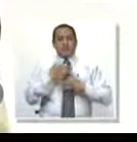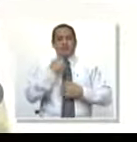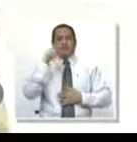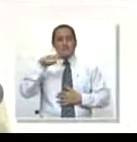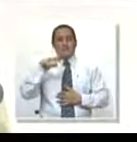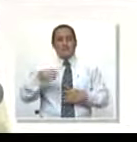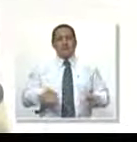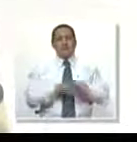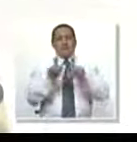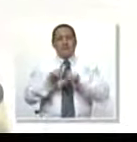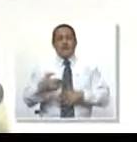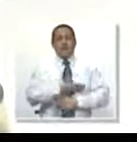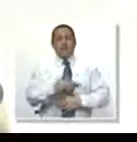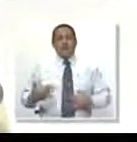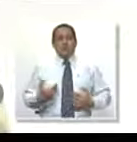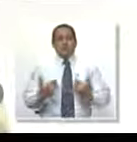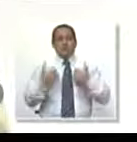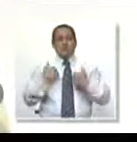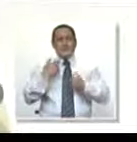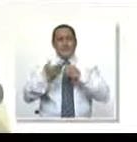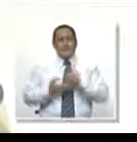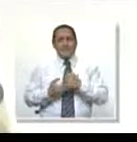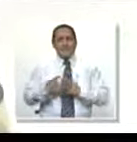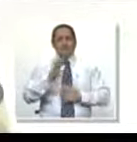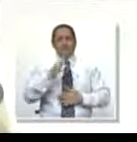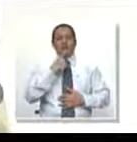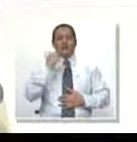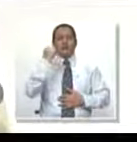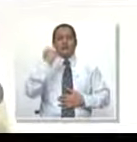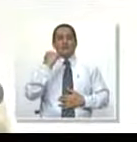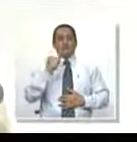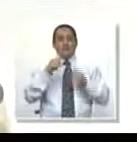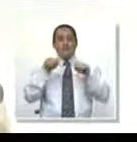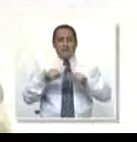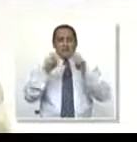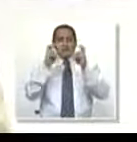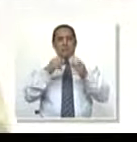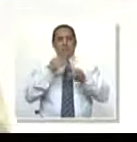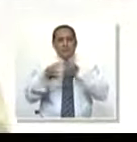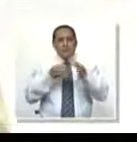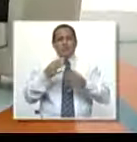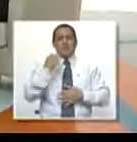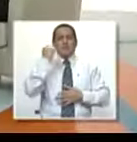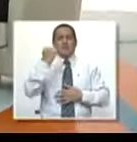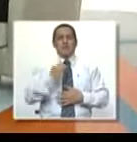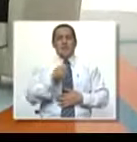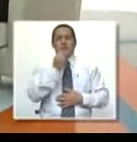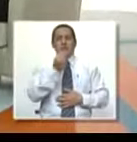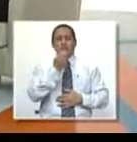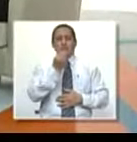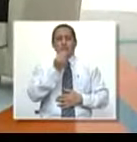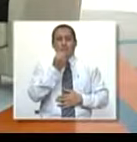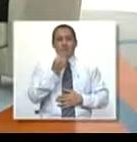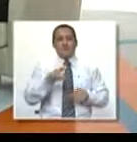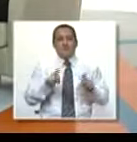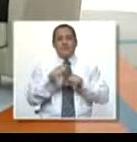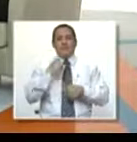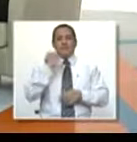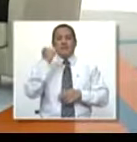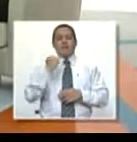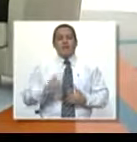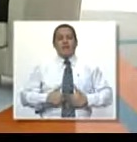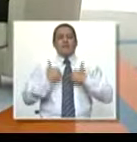y necesidades el estado tiene que garantizar los derechos y ese tema estamos hablando del derecho a la alimentación el